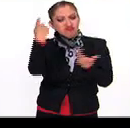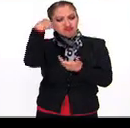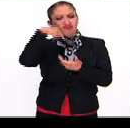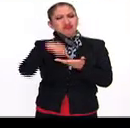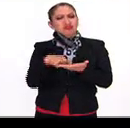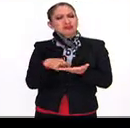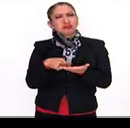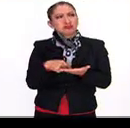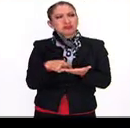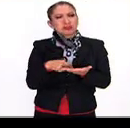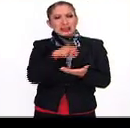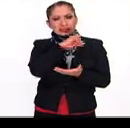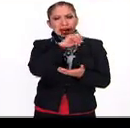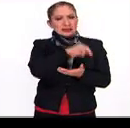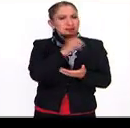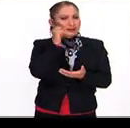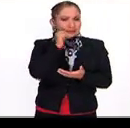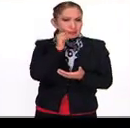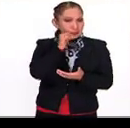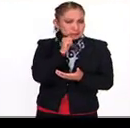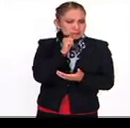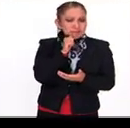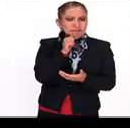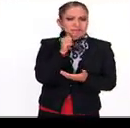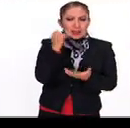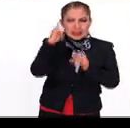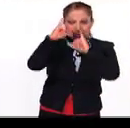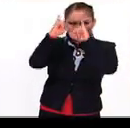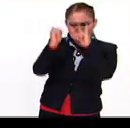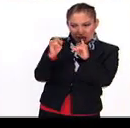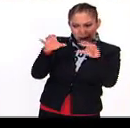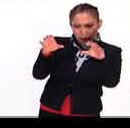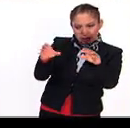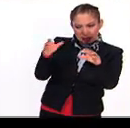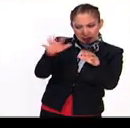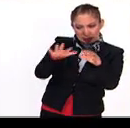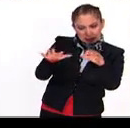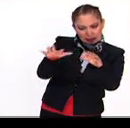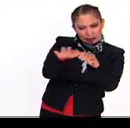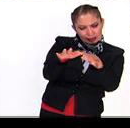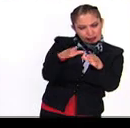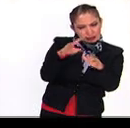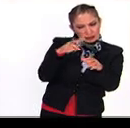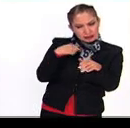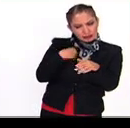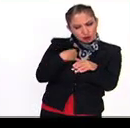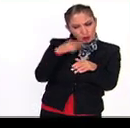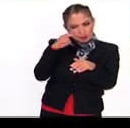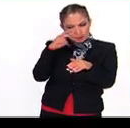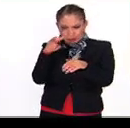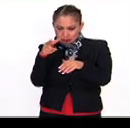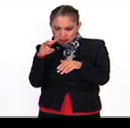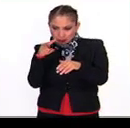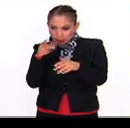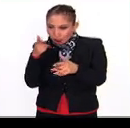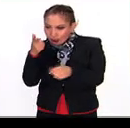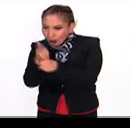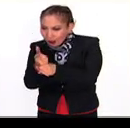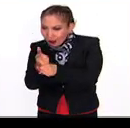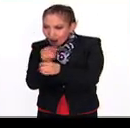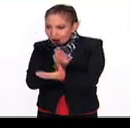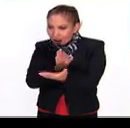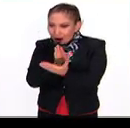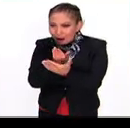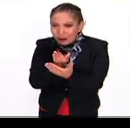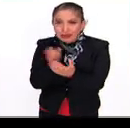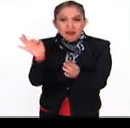que Jan siempre está haciendo de una imagen que está ocurriendo a medida que uno la avista. O sea, una posibilidad